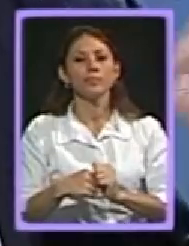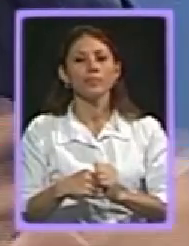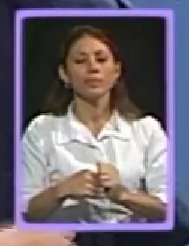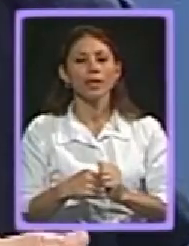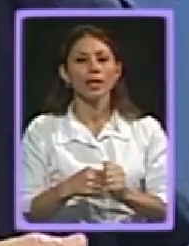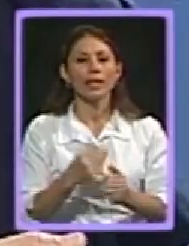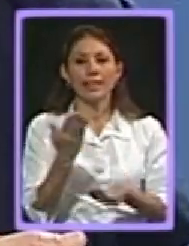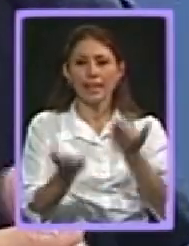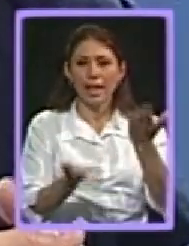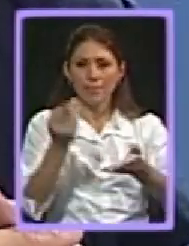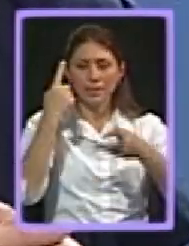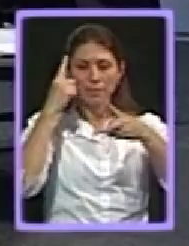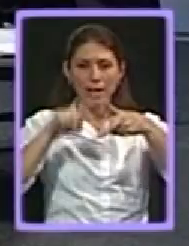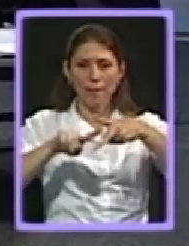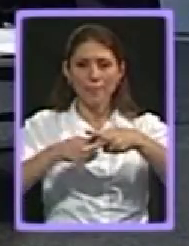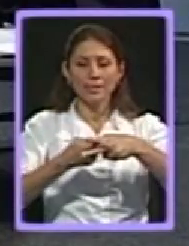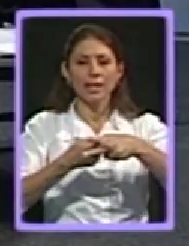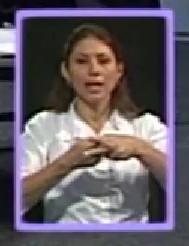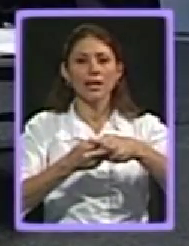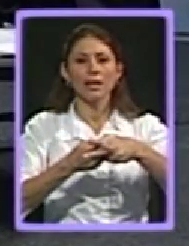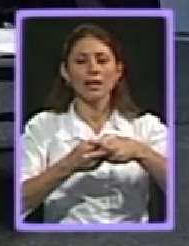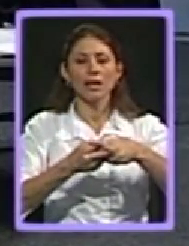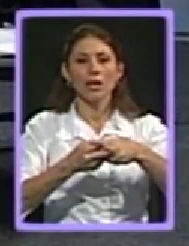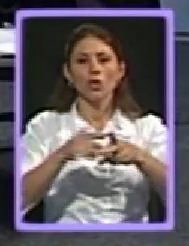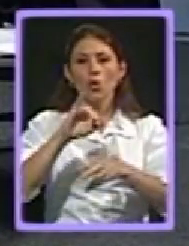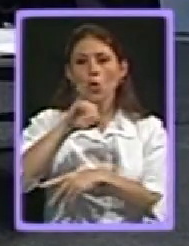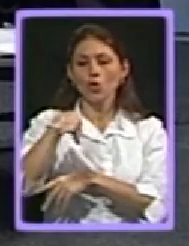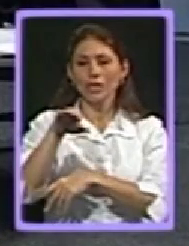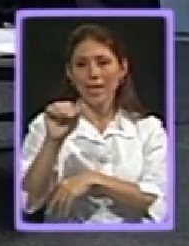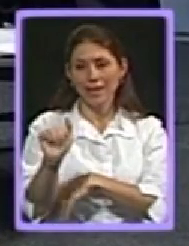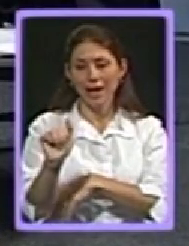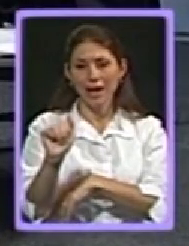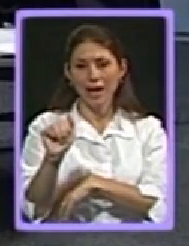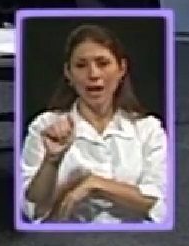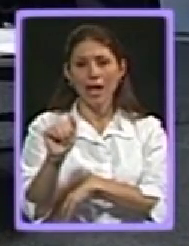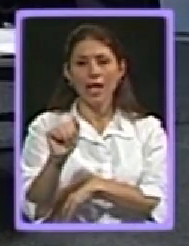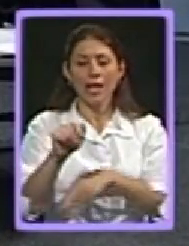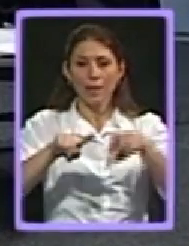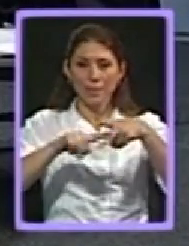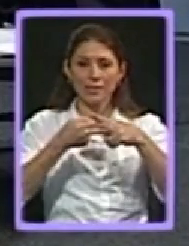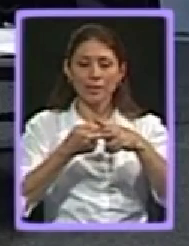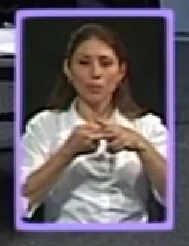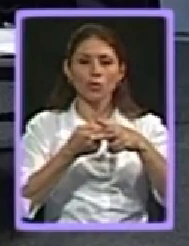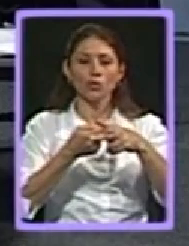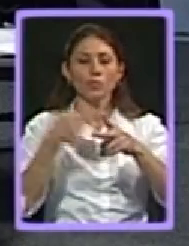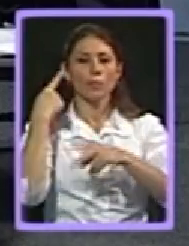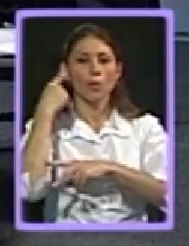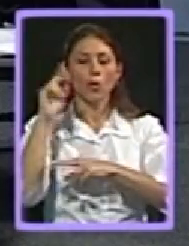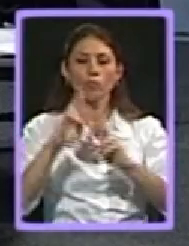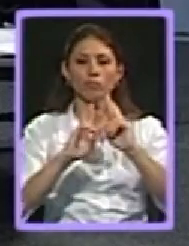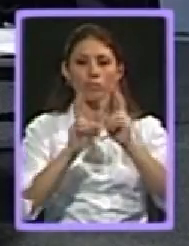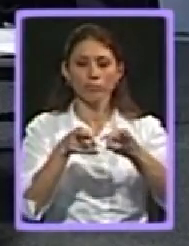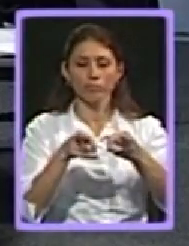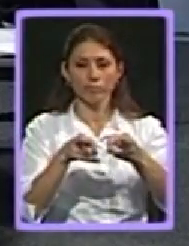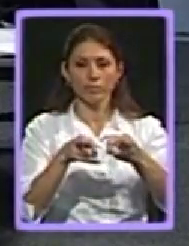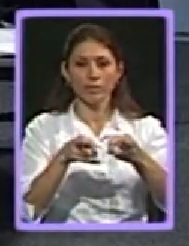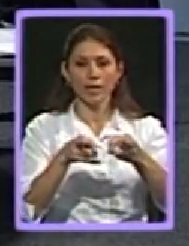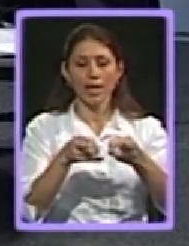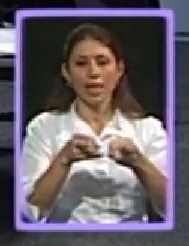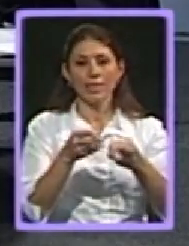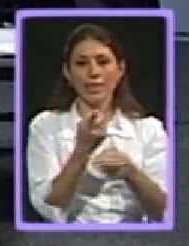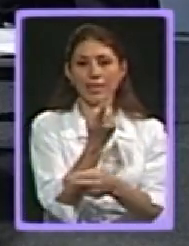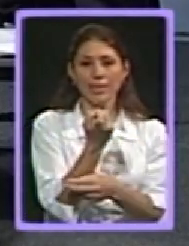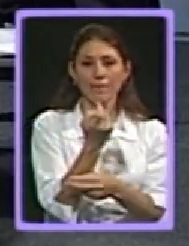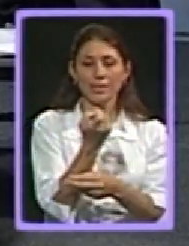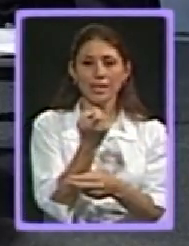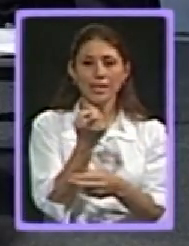Tal vez para empezar, don José Adrián, empecemos por los resultados de déficit fiscal